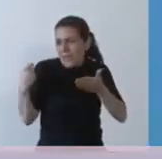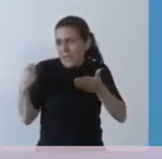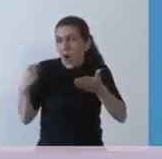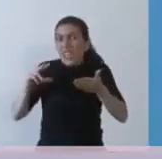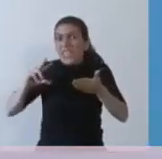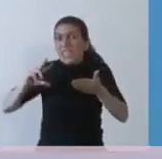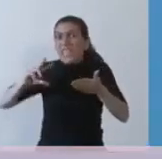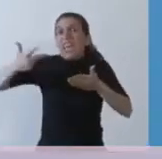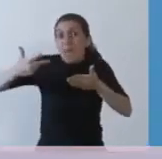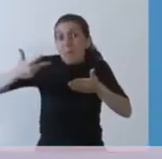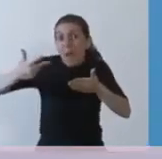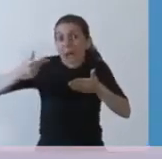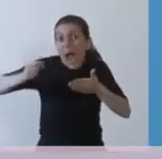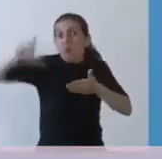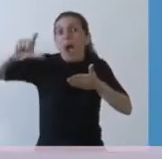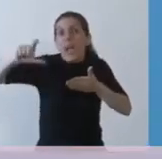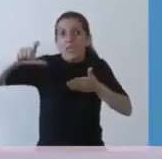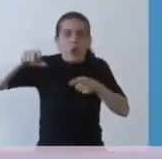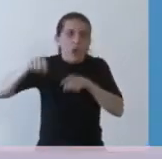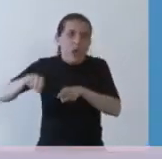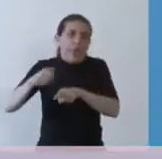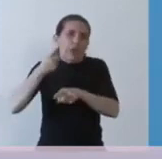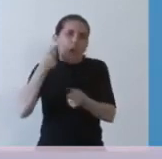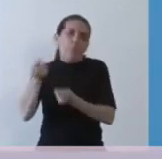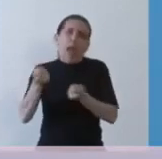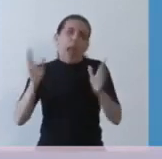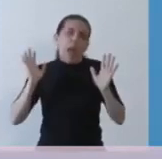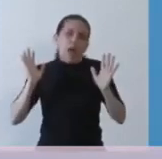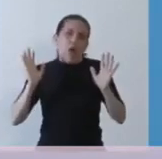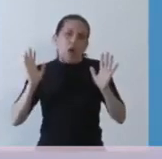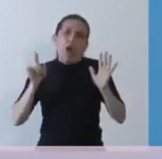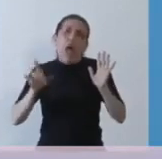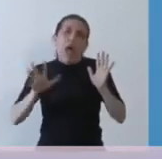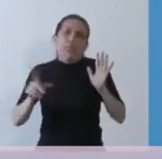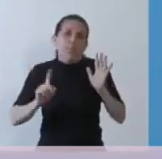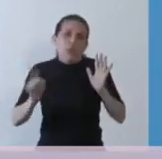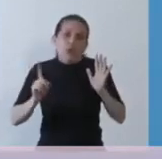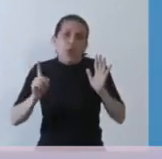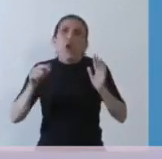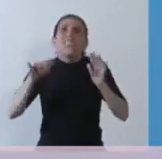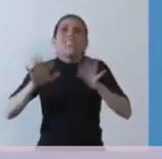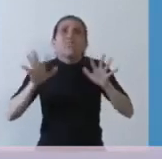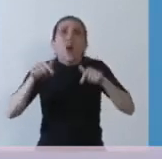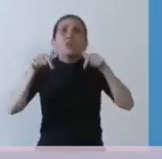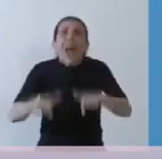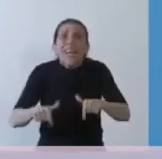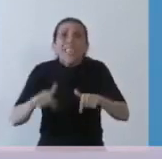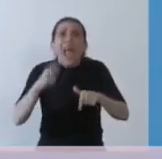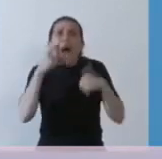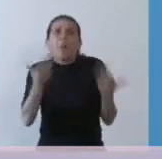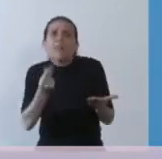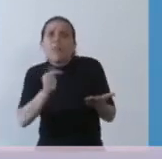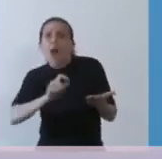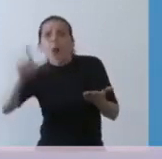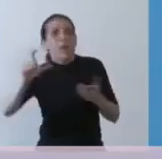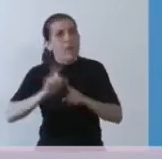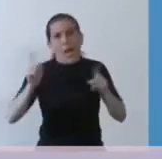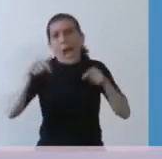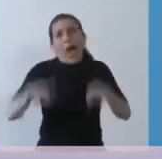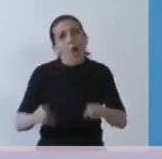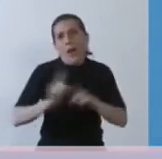triple Bueno eso es especulación y la verdad que no es el momento no es el momento para este tipo de prácticas nunca lo es y menos